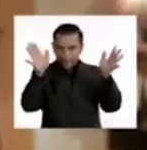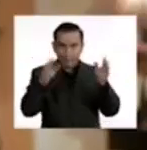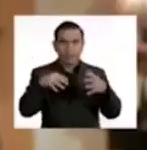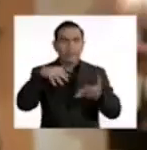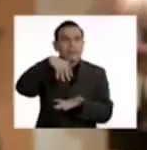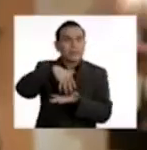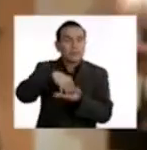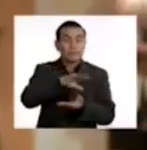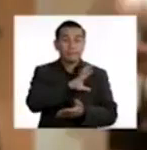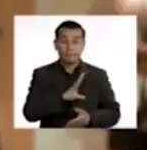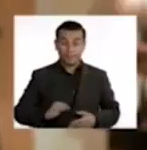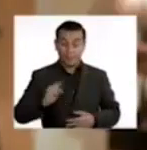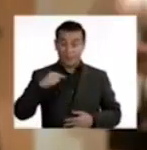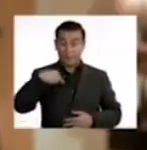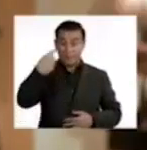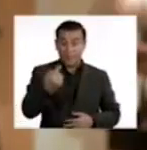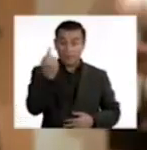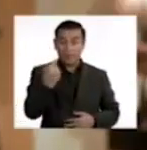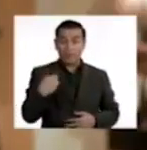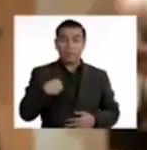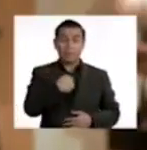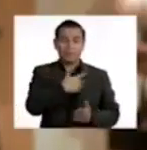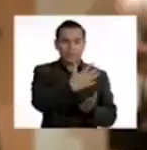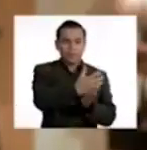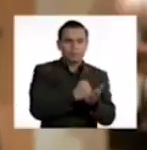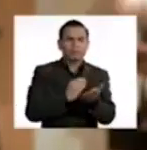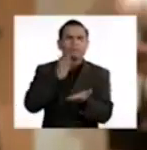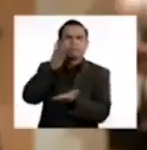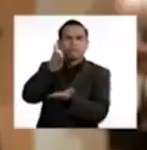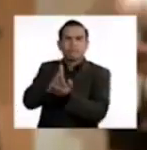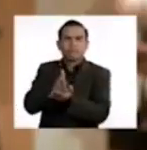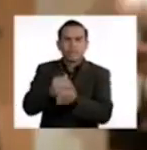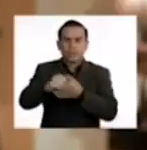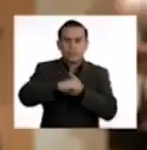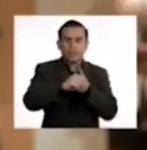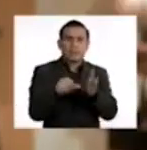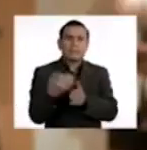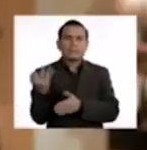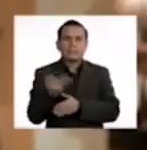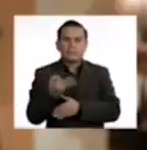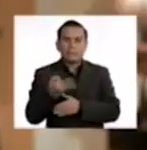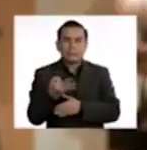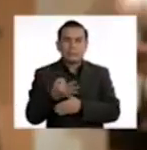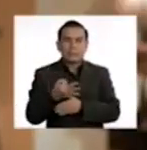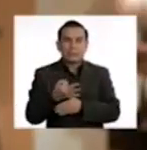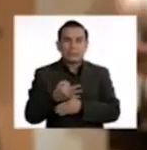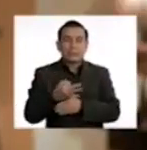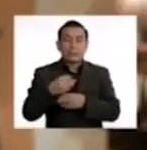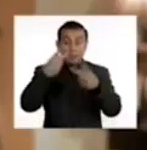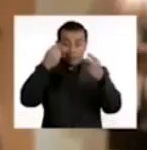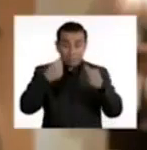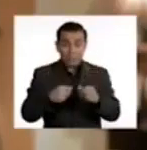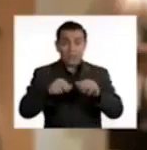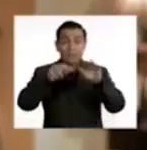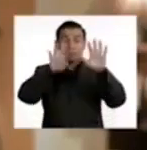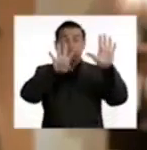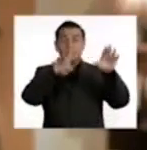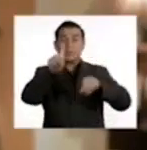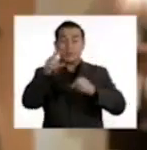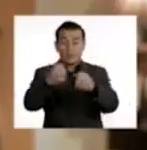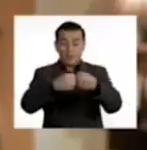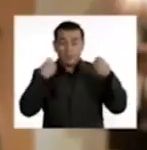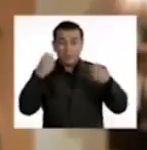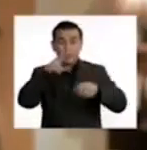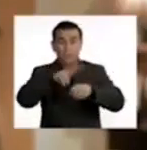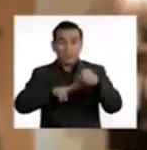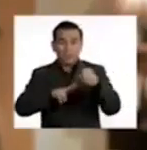por eso en día de mañana el ministro de haciendo llegar a la asamblea legislativa a solicitar el financiamiento y la asignación presupuestaria a 91